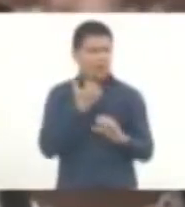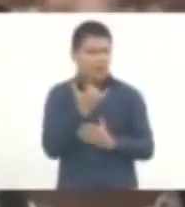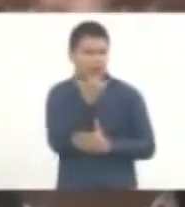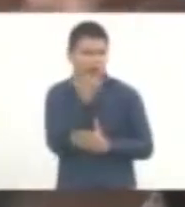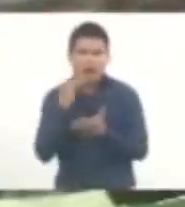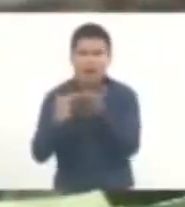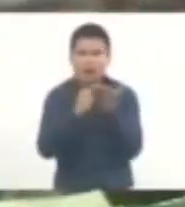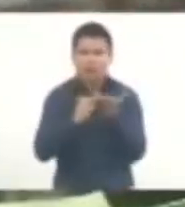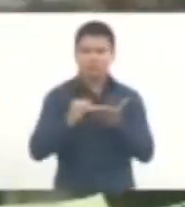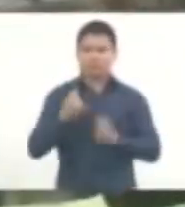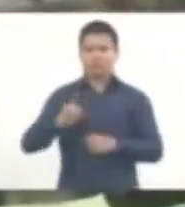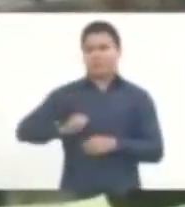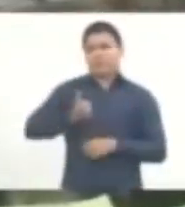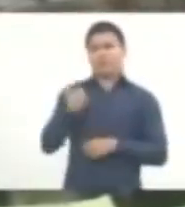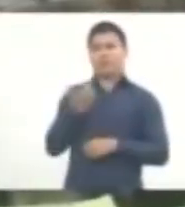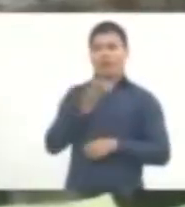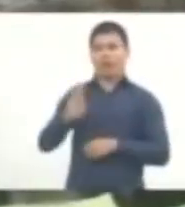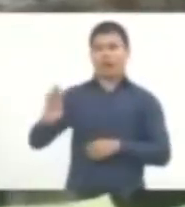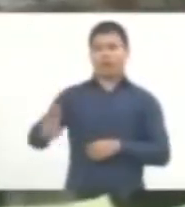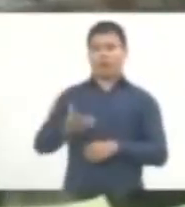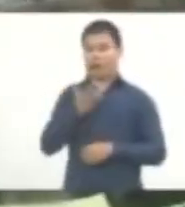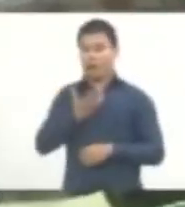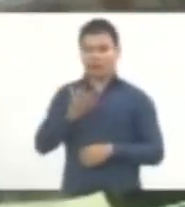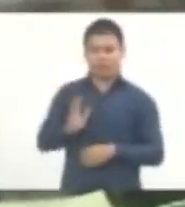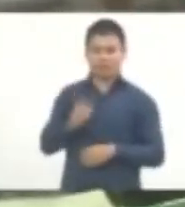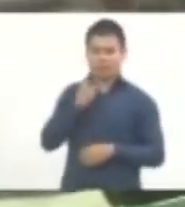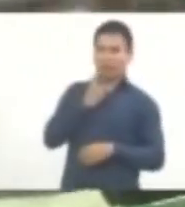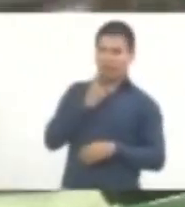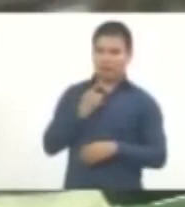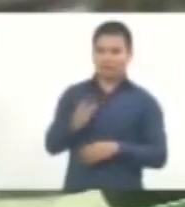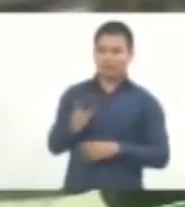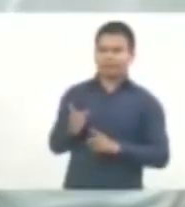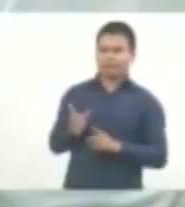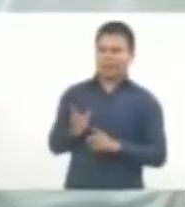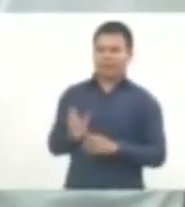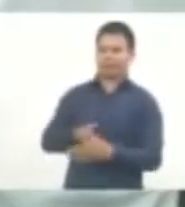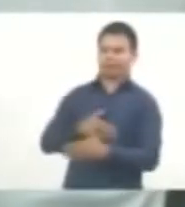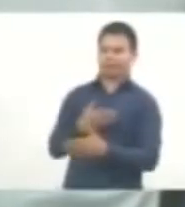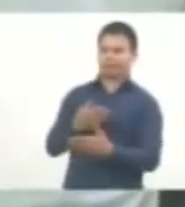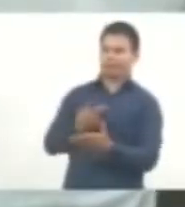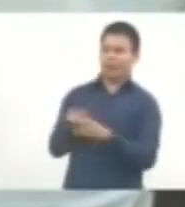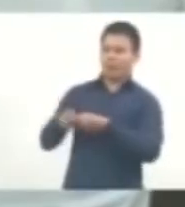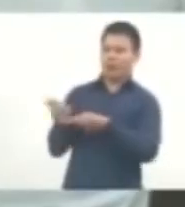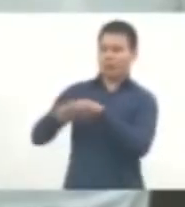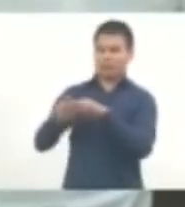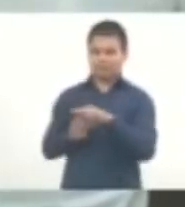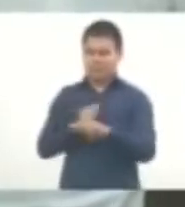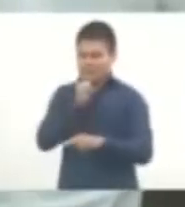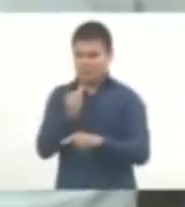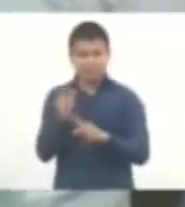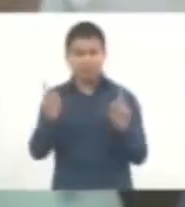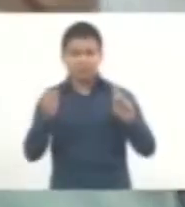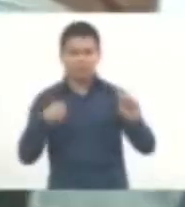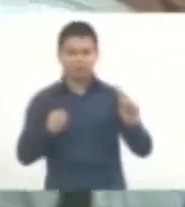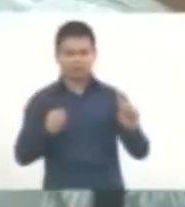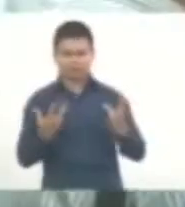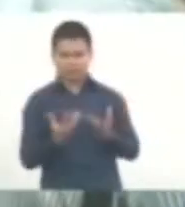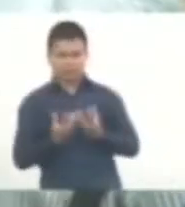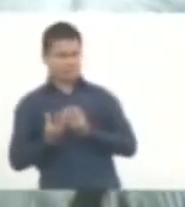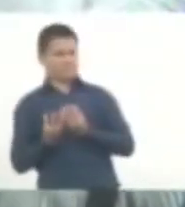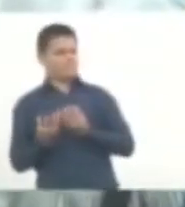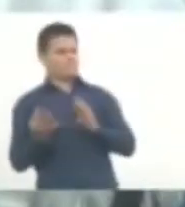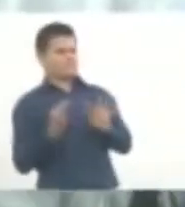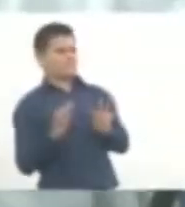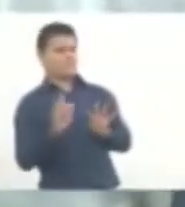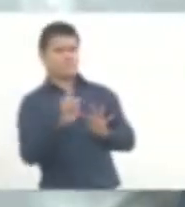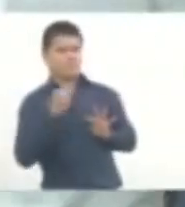los barranquilleros. Cuando hay una orden a nivel nacional no puede ser local, no puede ser doble. Ni siquiera el Congreso de la República